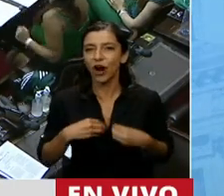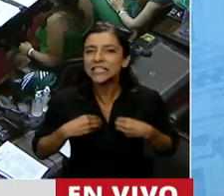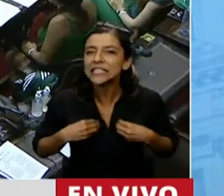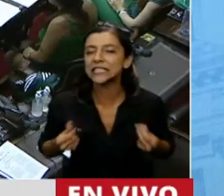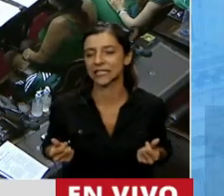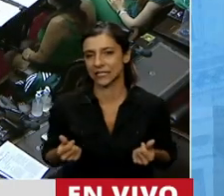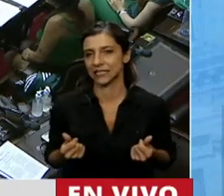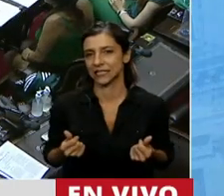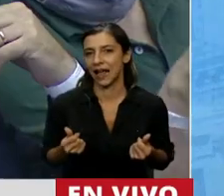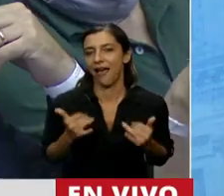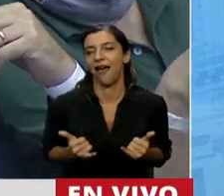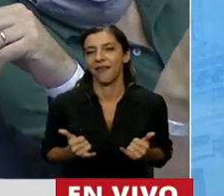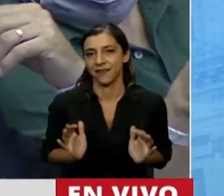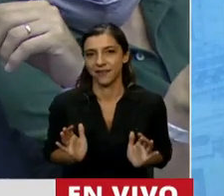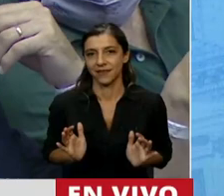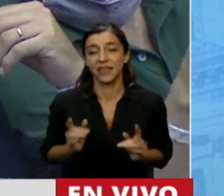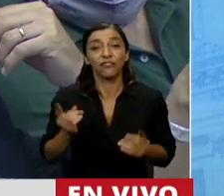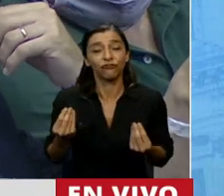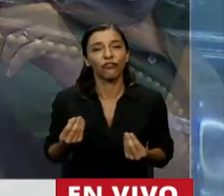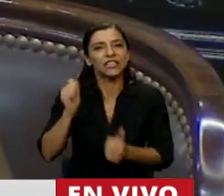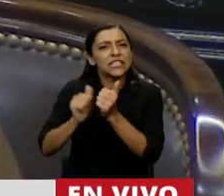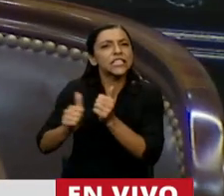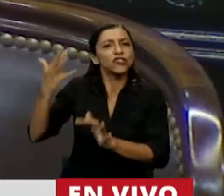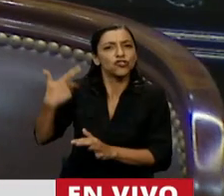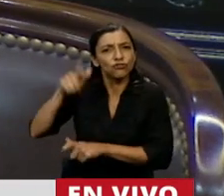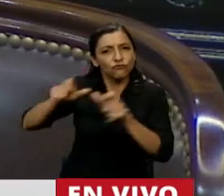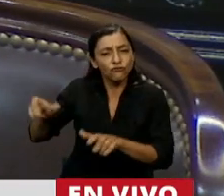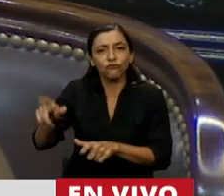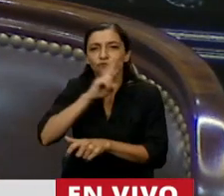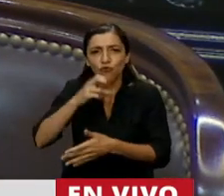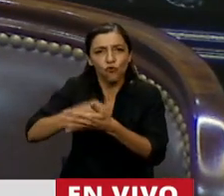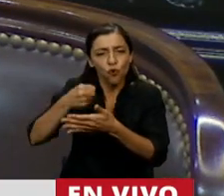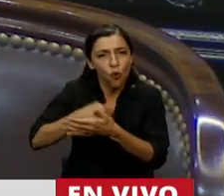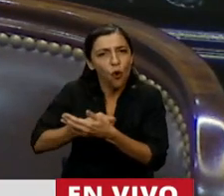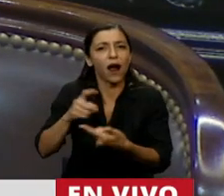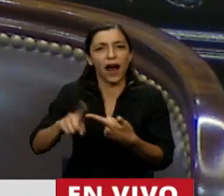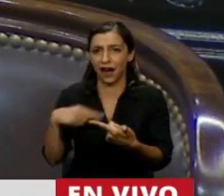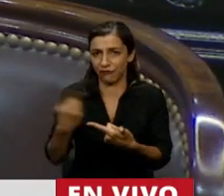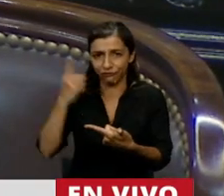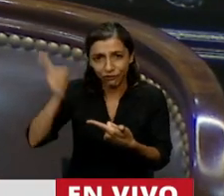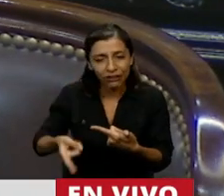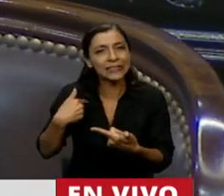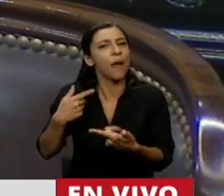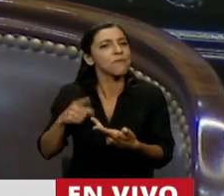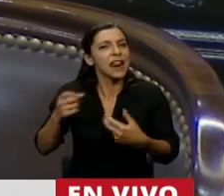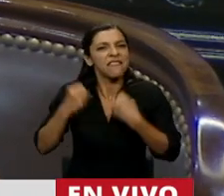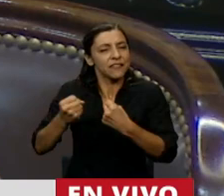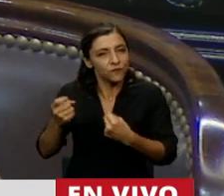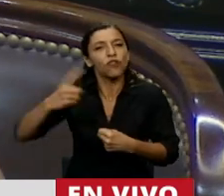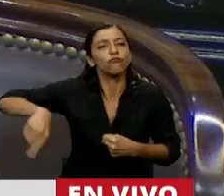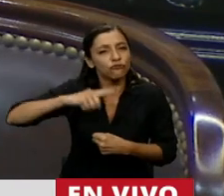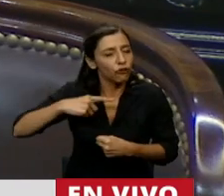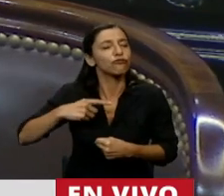experiencia de las mujeres históricas, con la militancia de todas nosotras, tenemos la obligación y la responsabilidad y el desafío de